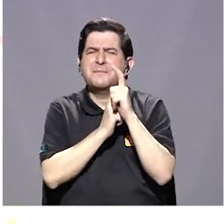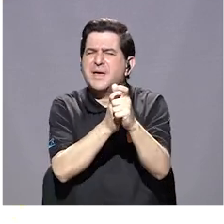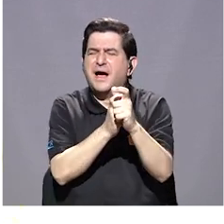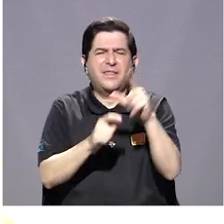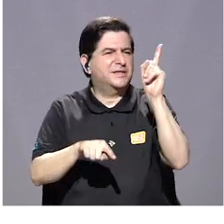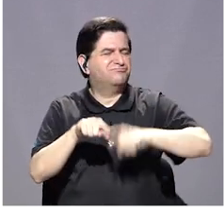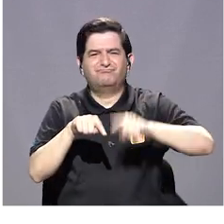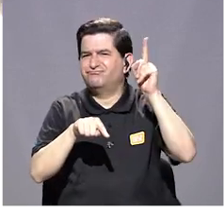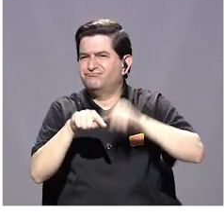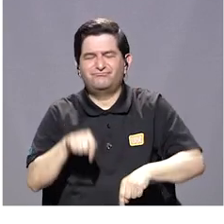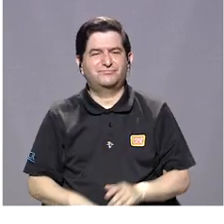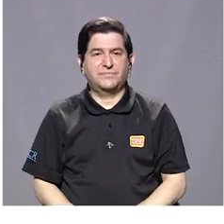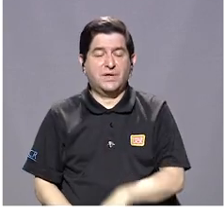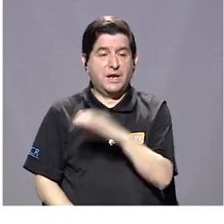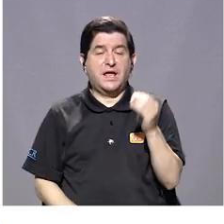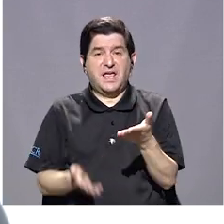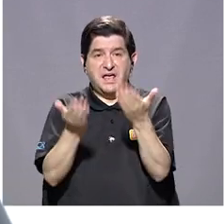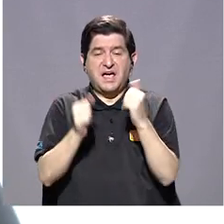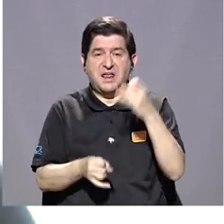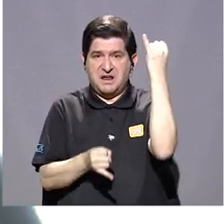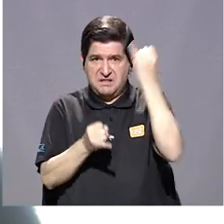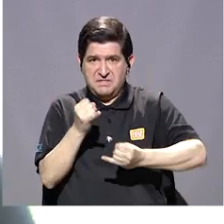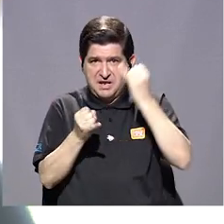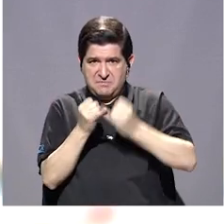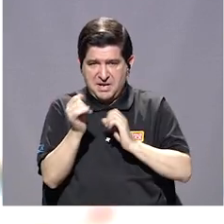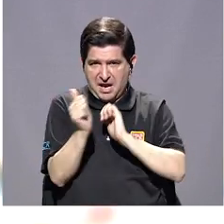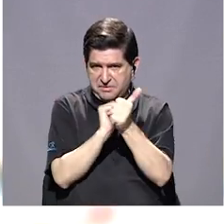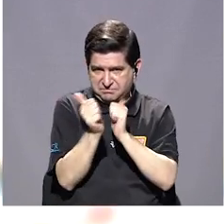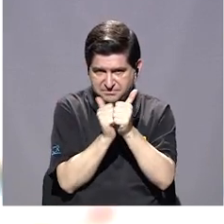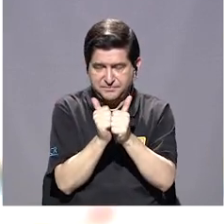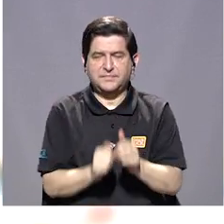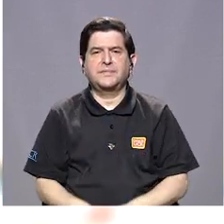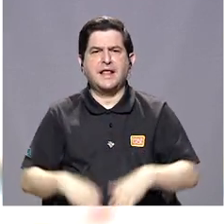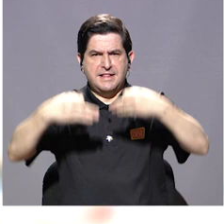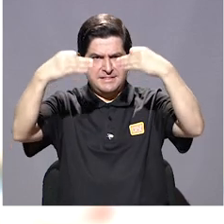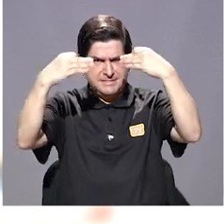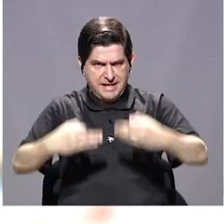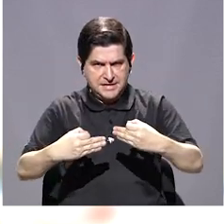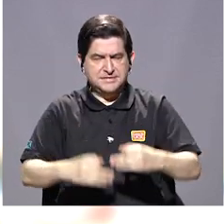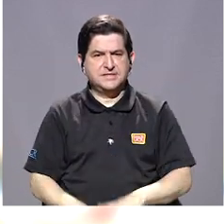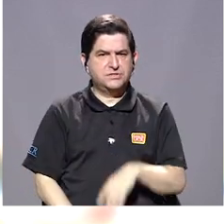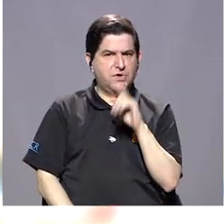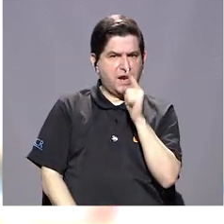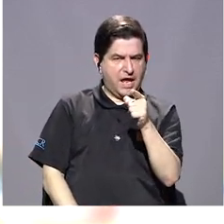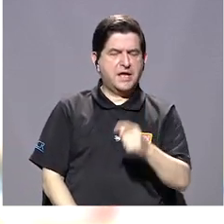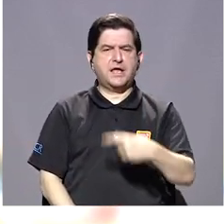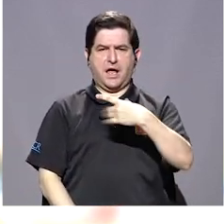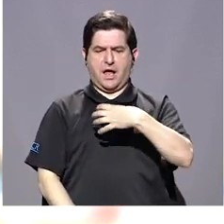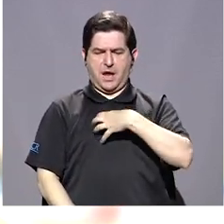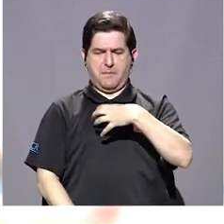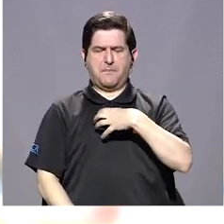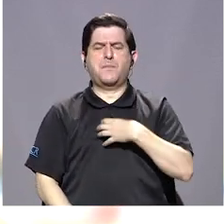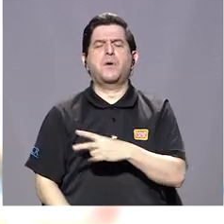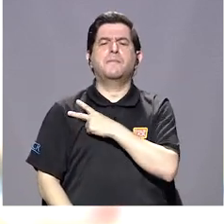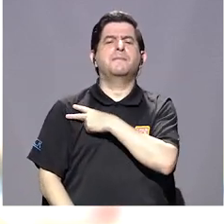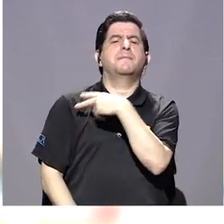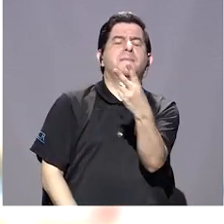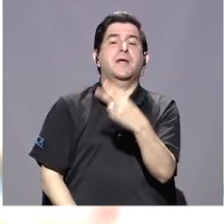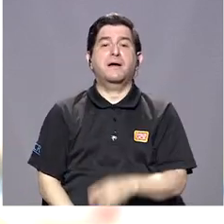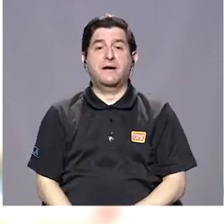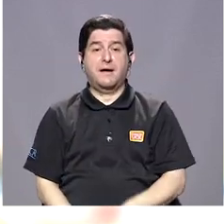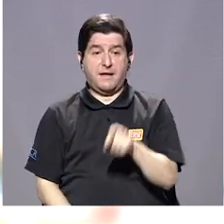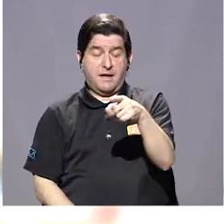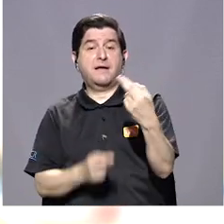cerró las puertas y la quiso obligar al retiro. Las decisiones las tomó a su antojo, mientras le tocó